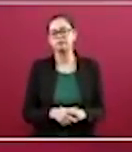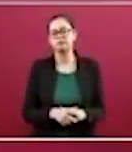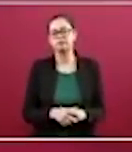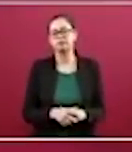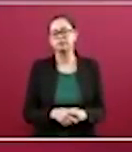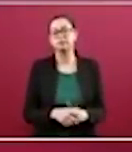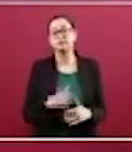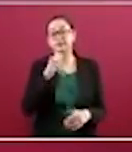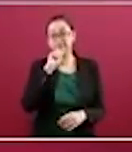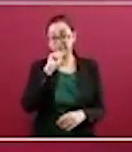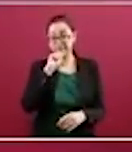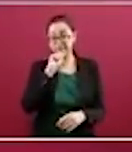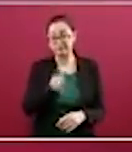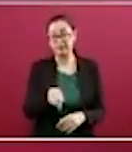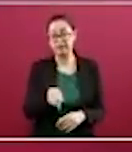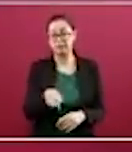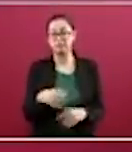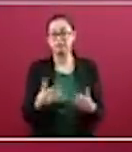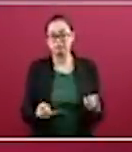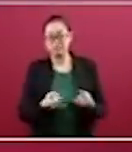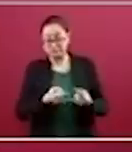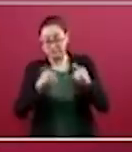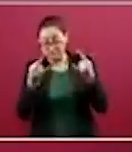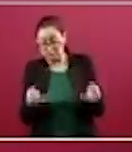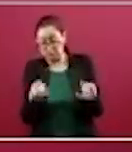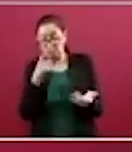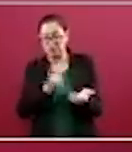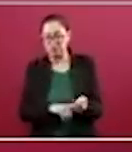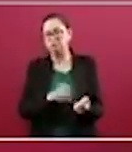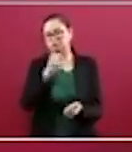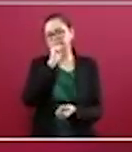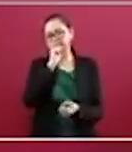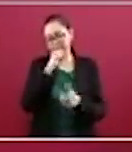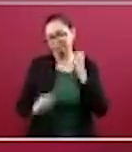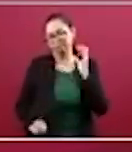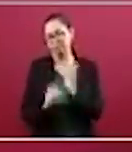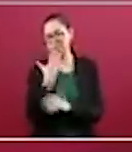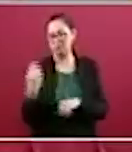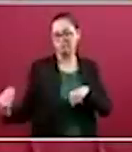particular también la historia tendrá nuevos contenidos.